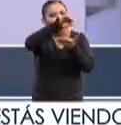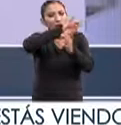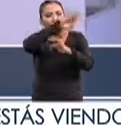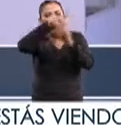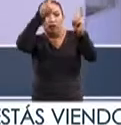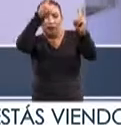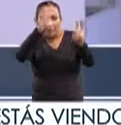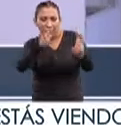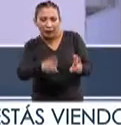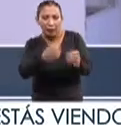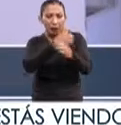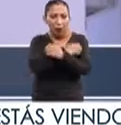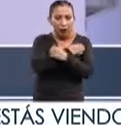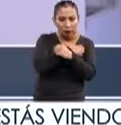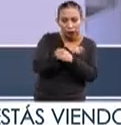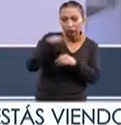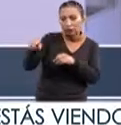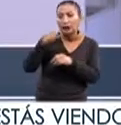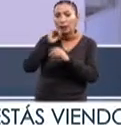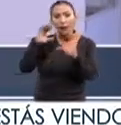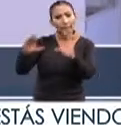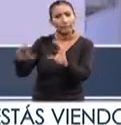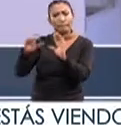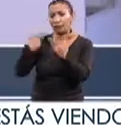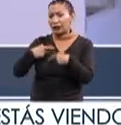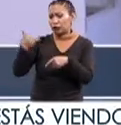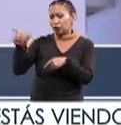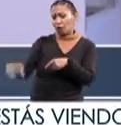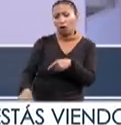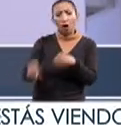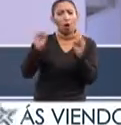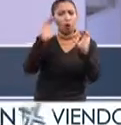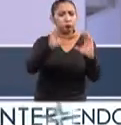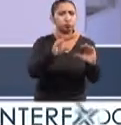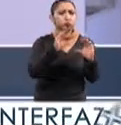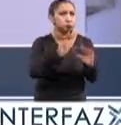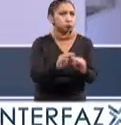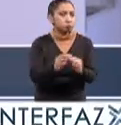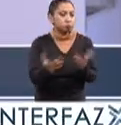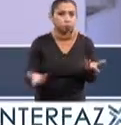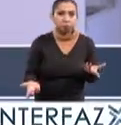serie de temas, tanto educativos como de formación ciudadana, como de formación